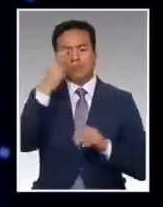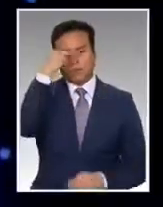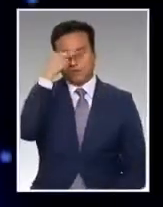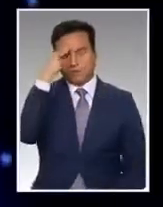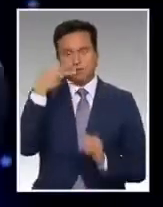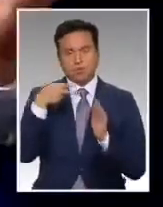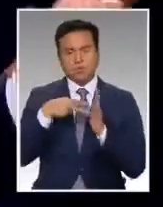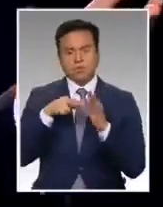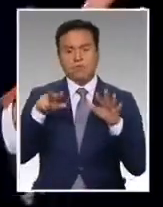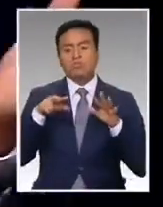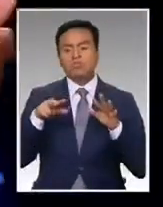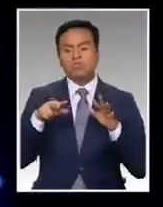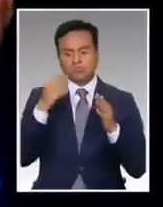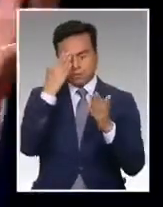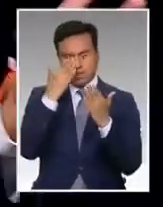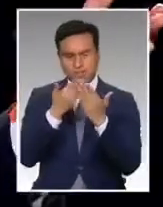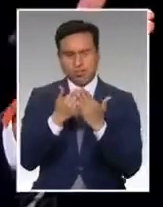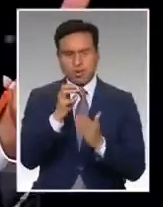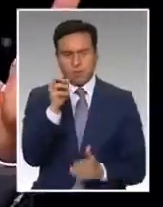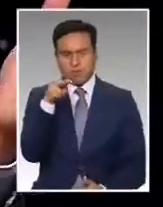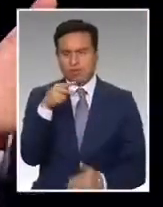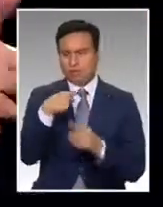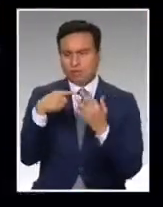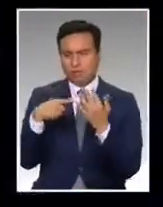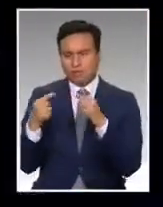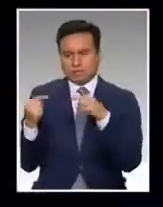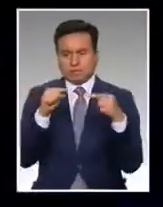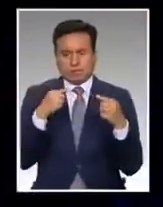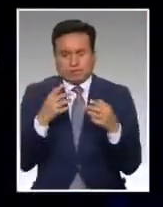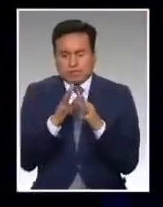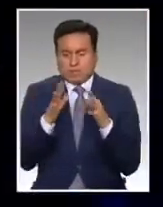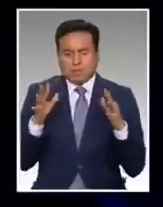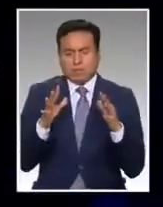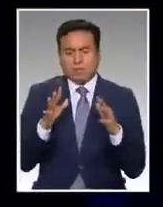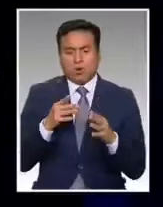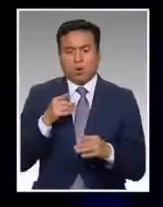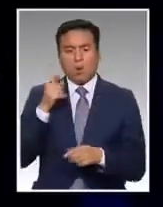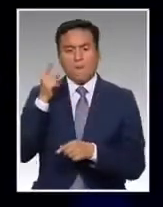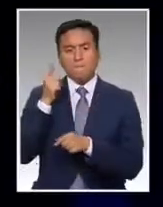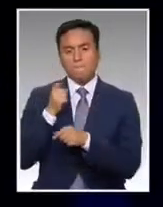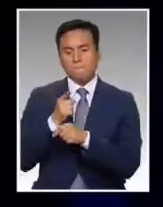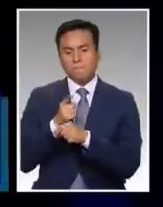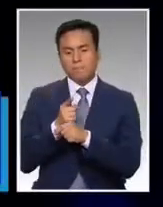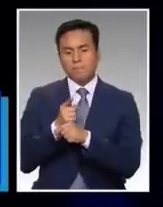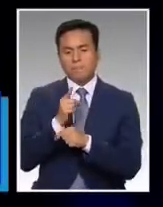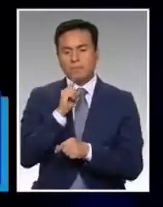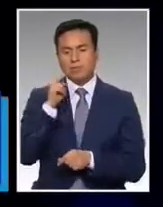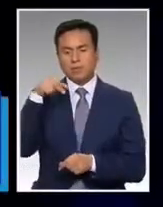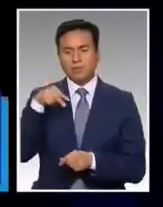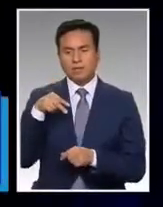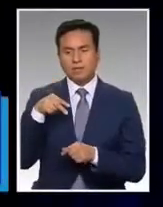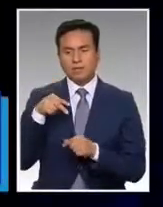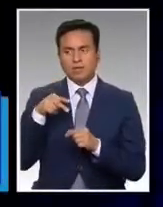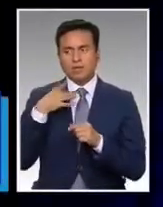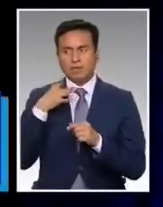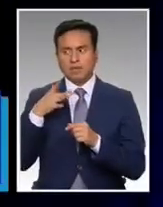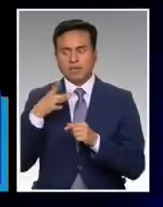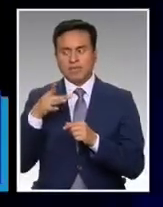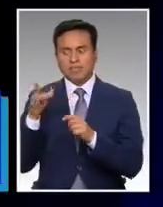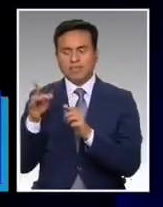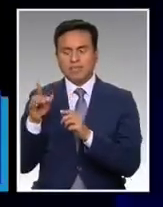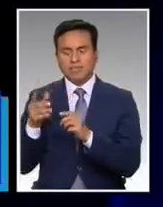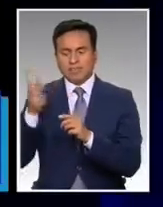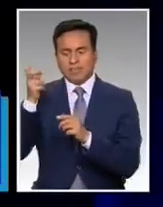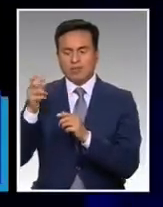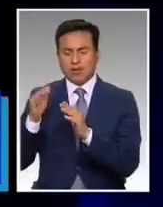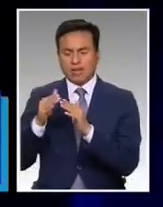2018 tener enfrente a 2 ramón a dilemas terribles tomando como lo demostró tvn a un joven que delinque a un